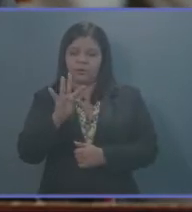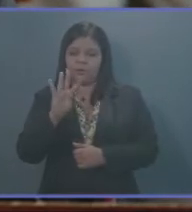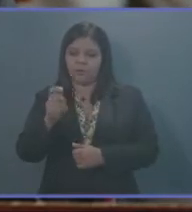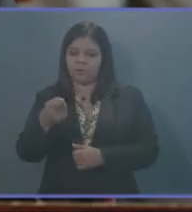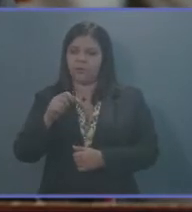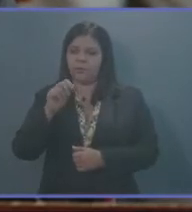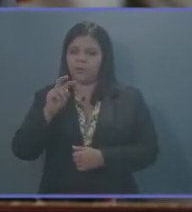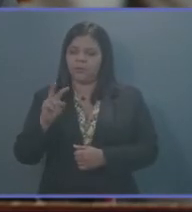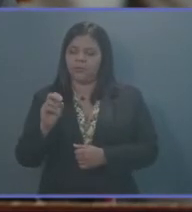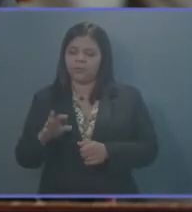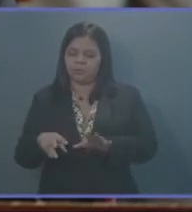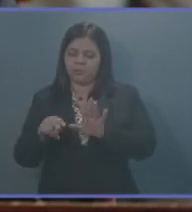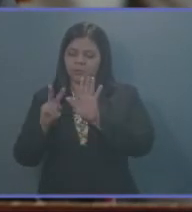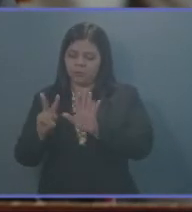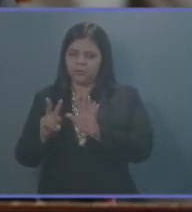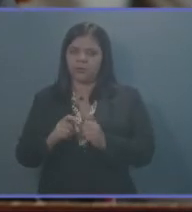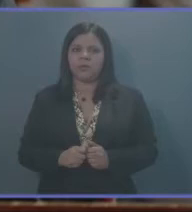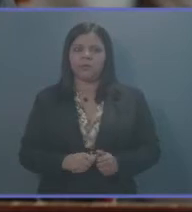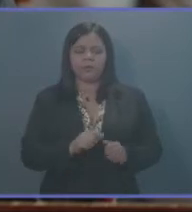6.424.217,